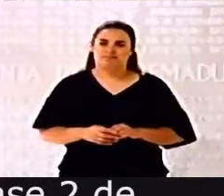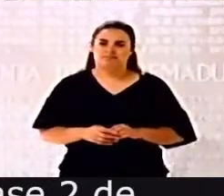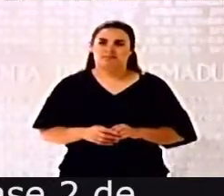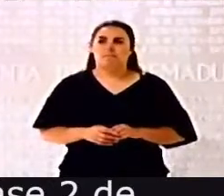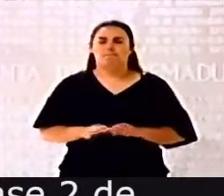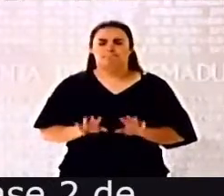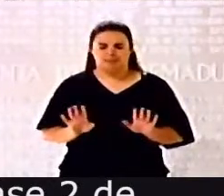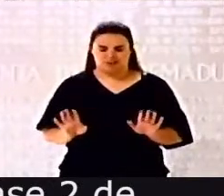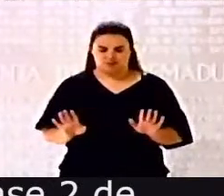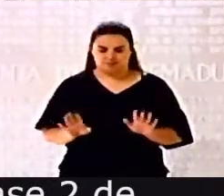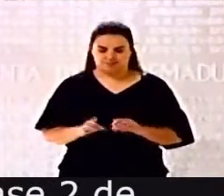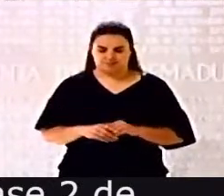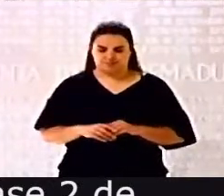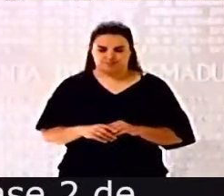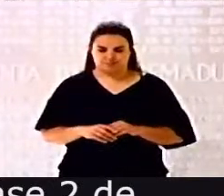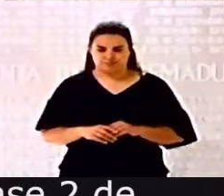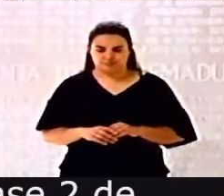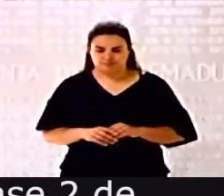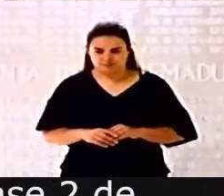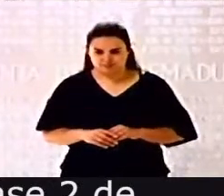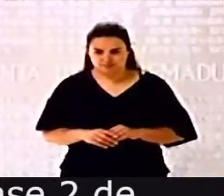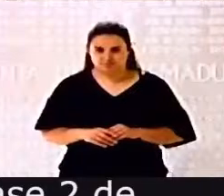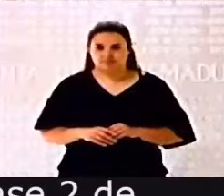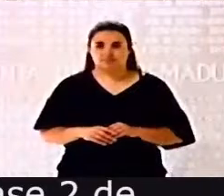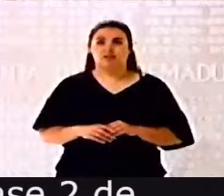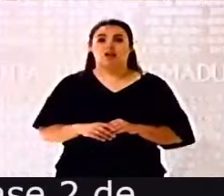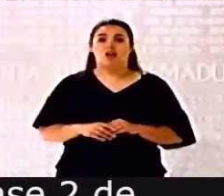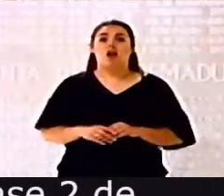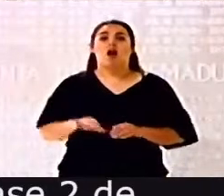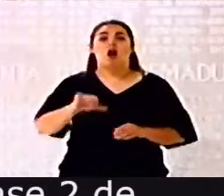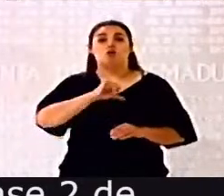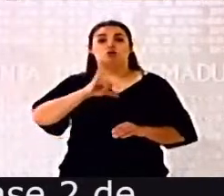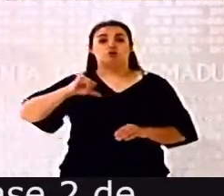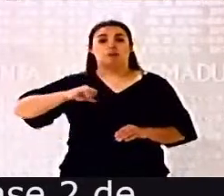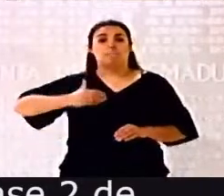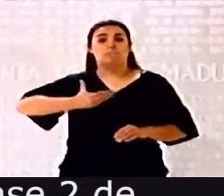Ahora, desde la autonomía municipal,